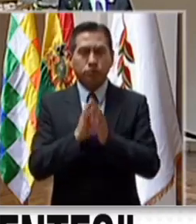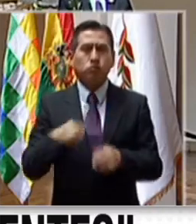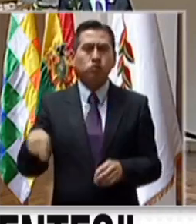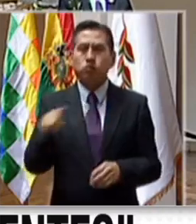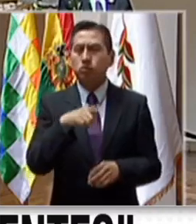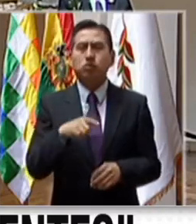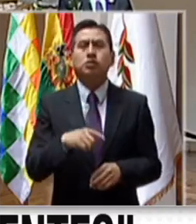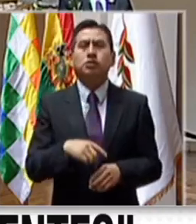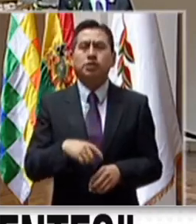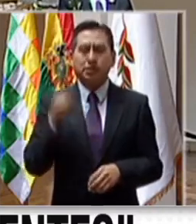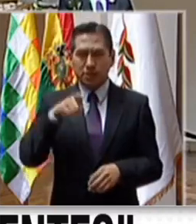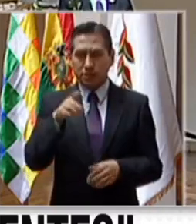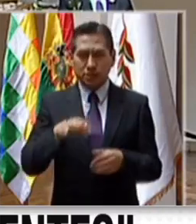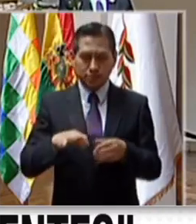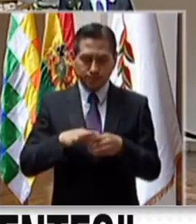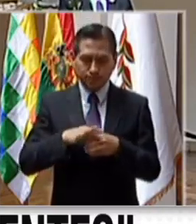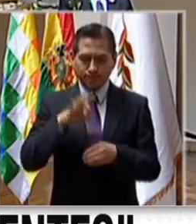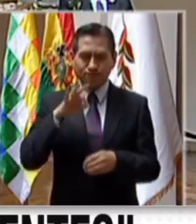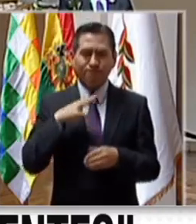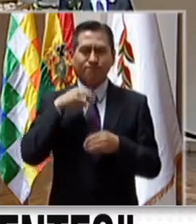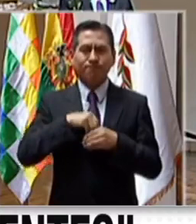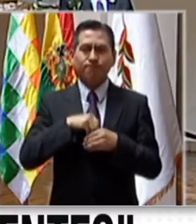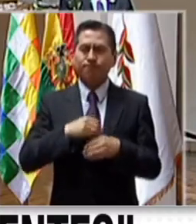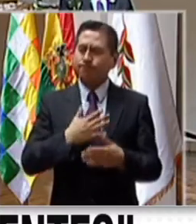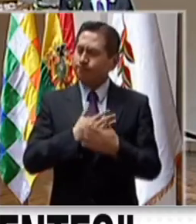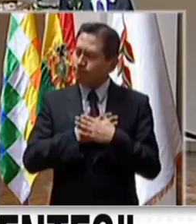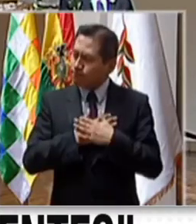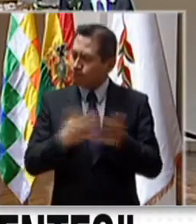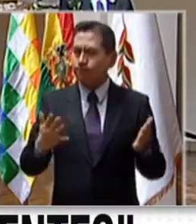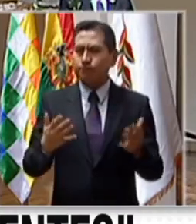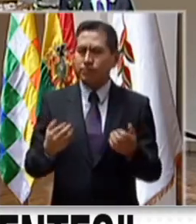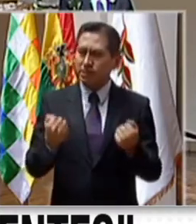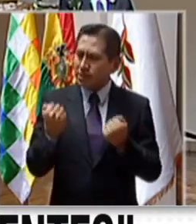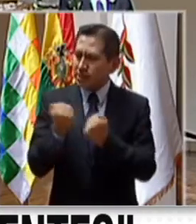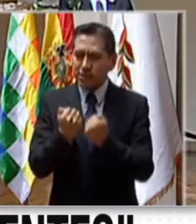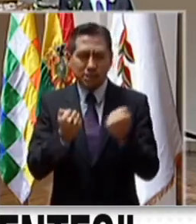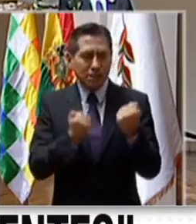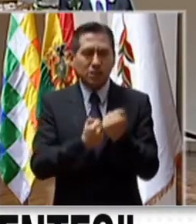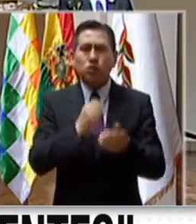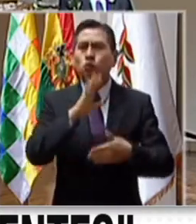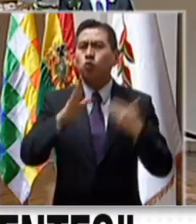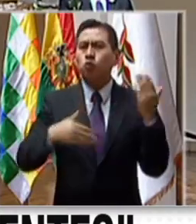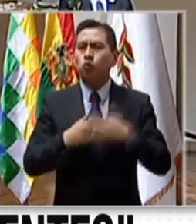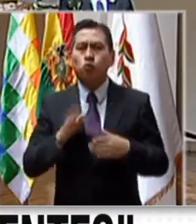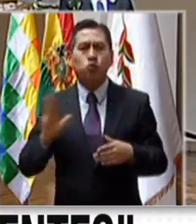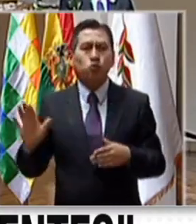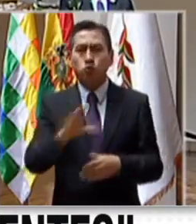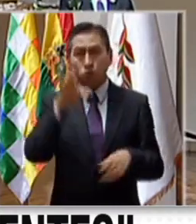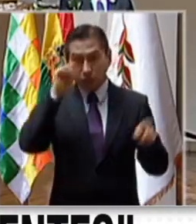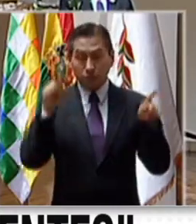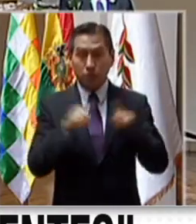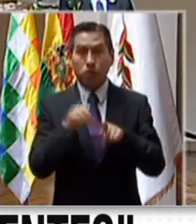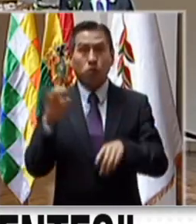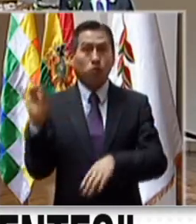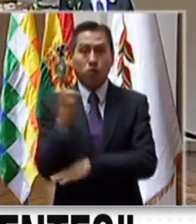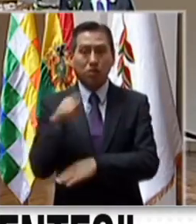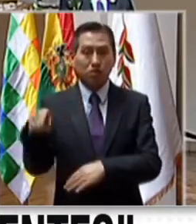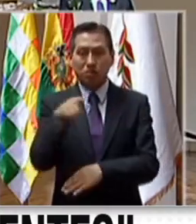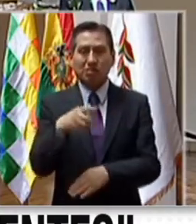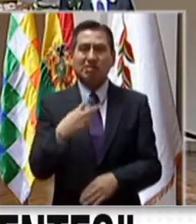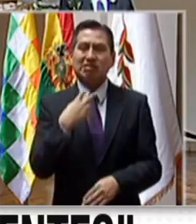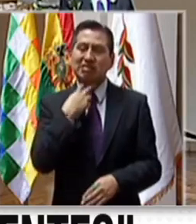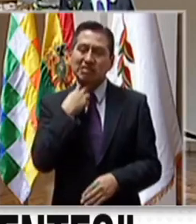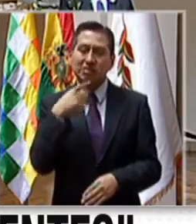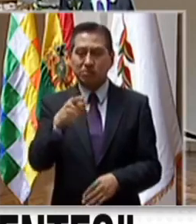mantengamos nuestro espíritu de solidaridad y empatía con todos los hermanos bolivianos que